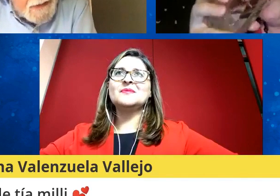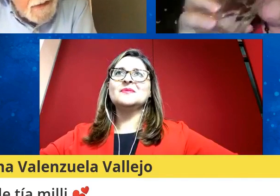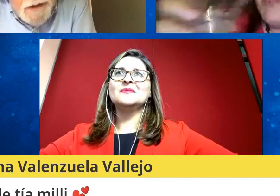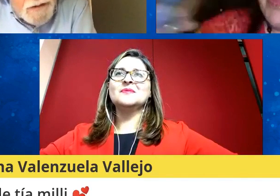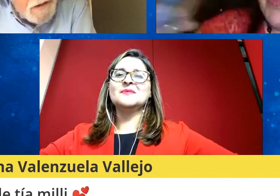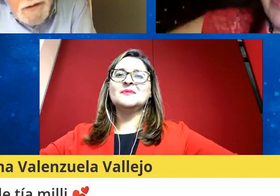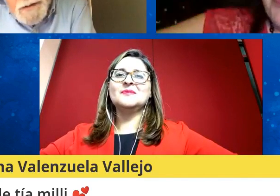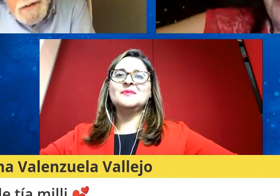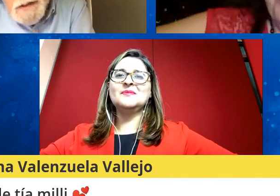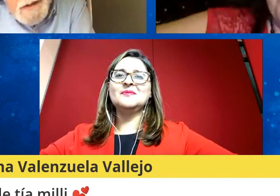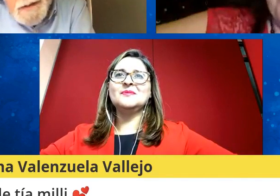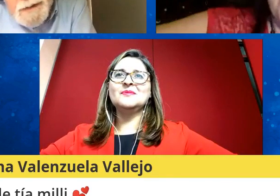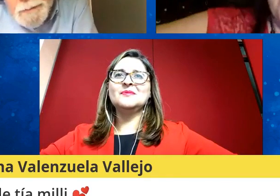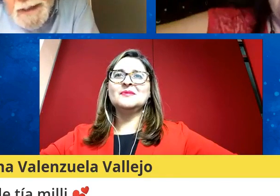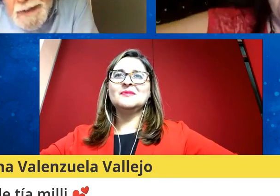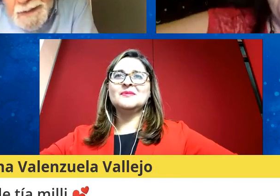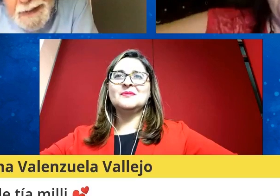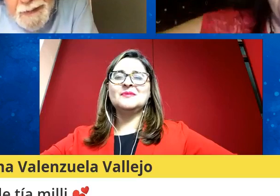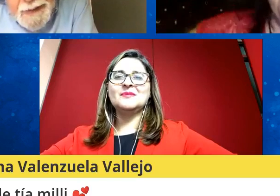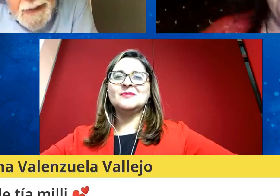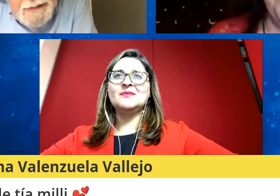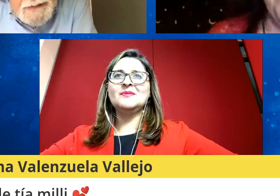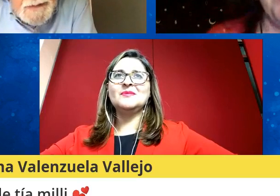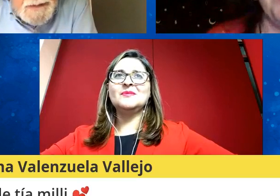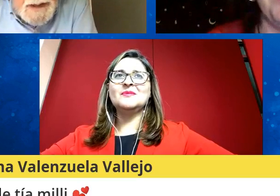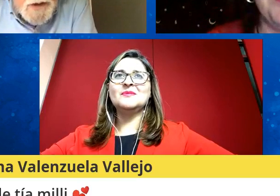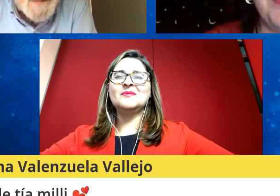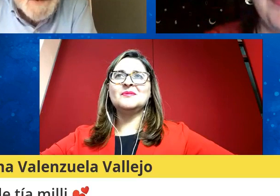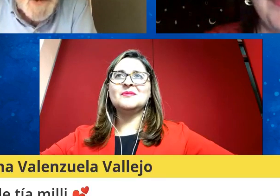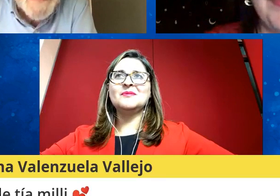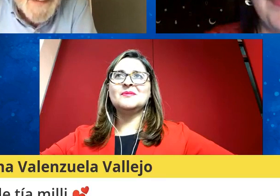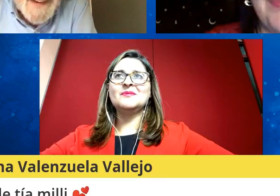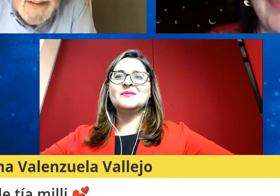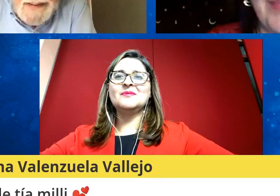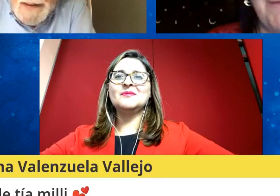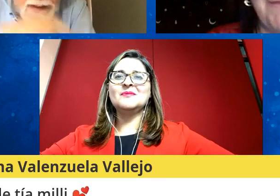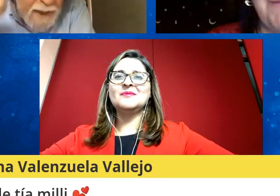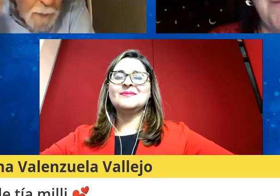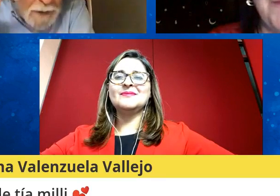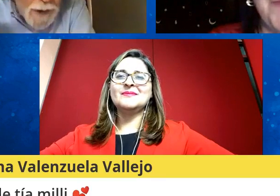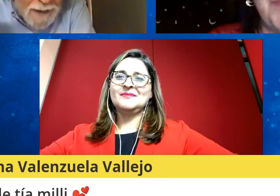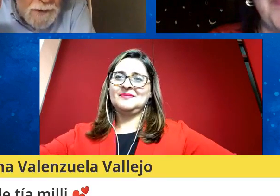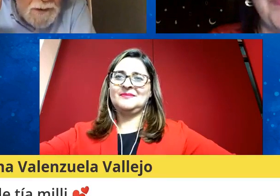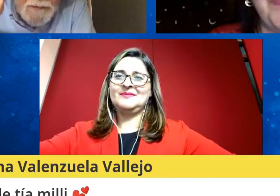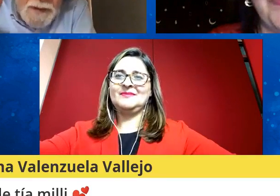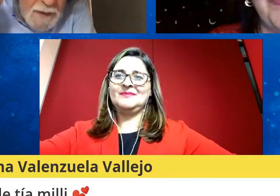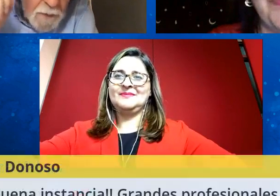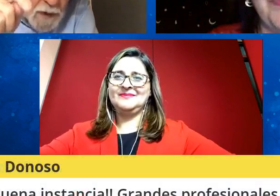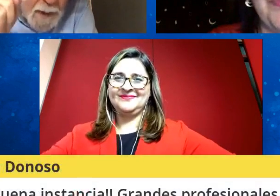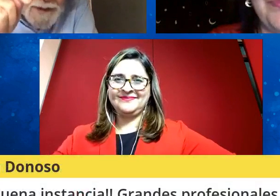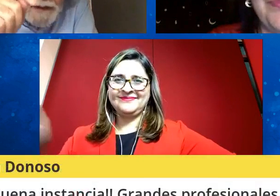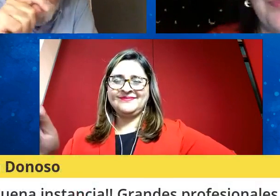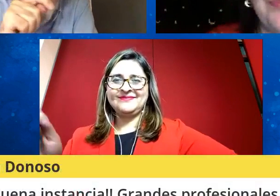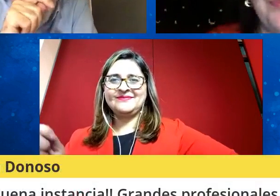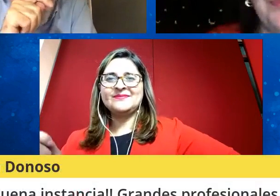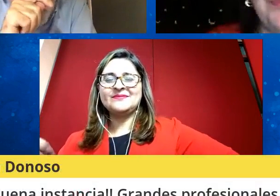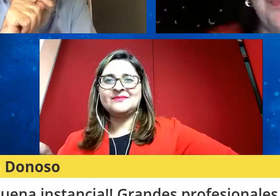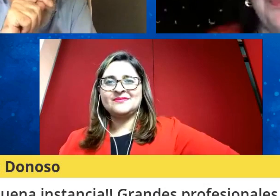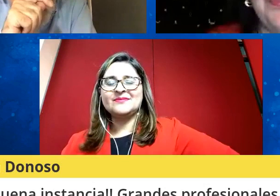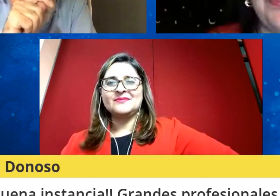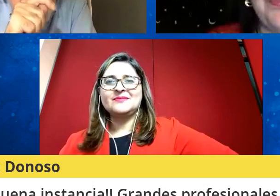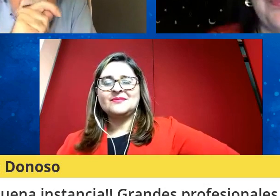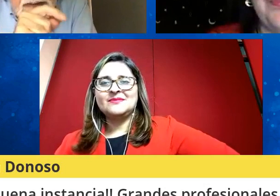aquí, yo, mira, día a día tengo menos ideas y la repito harto, y voy a repetir lo